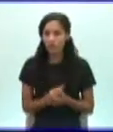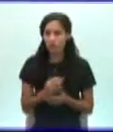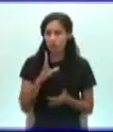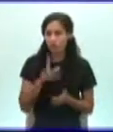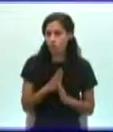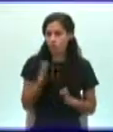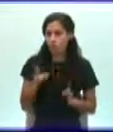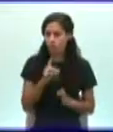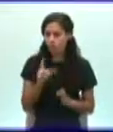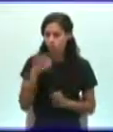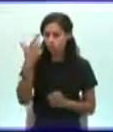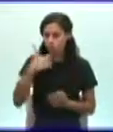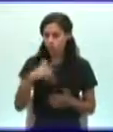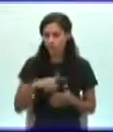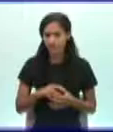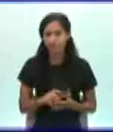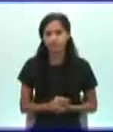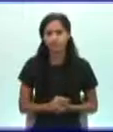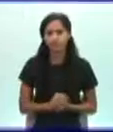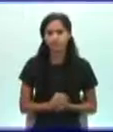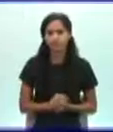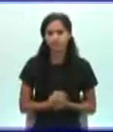11 de abril.